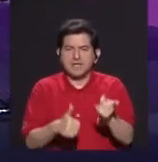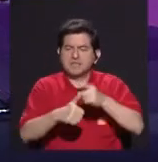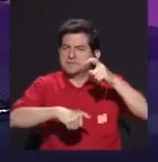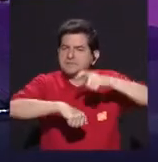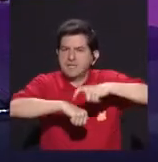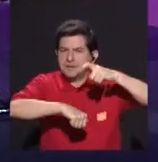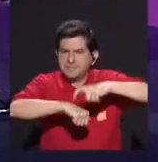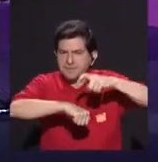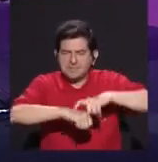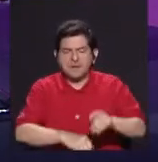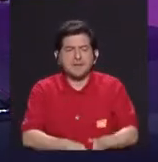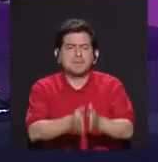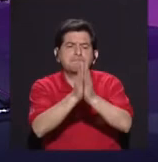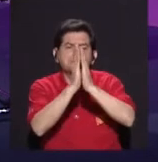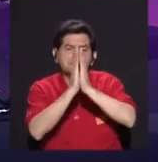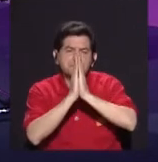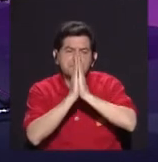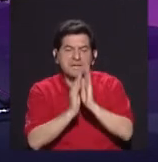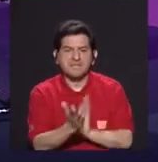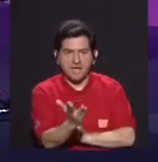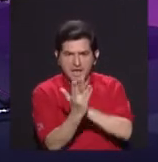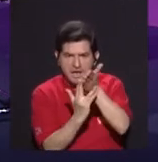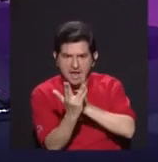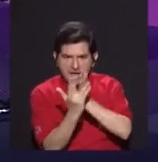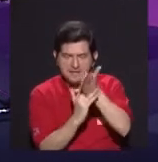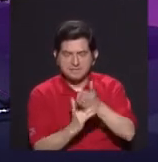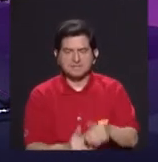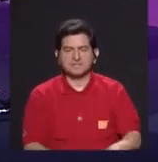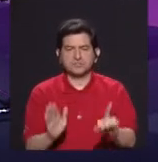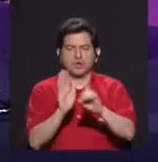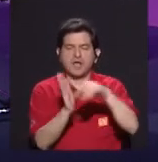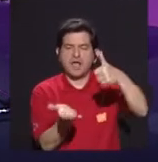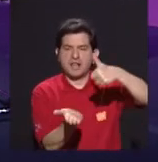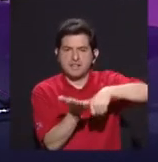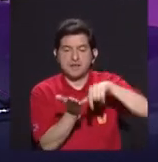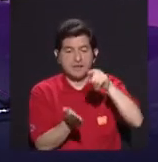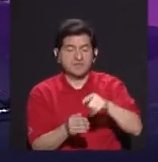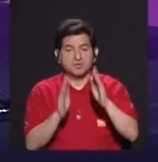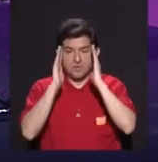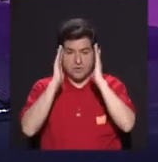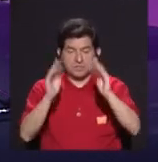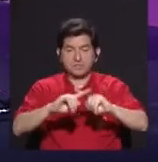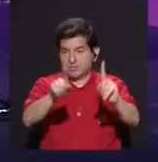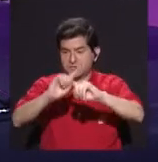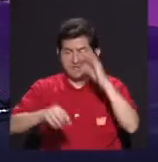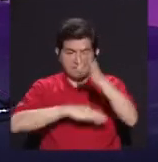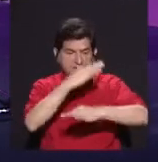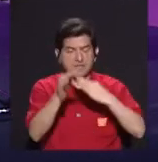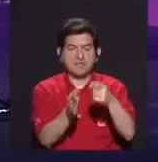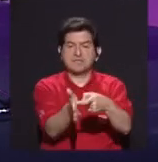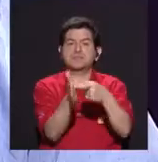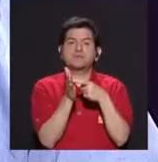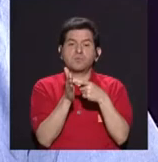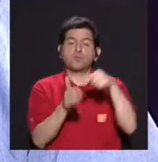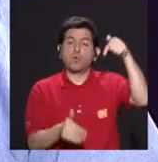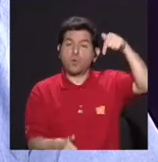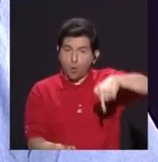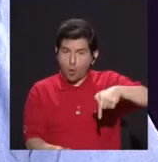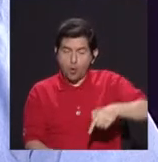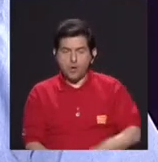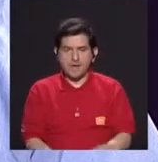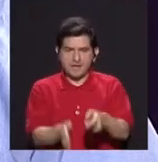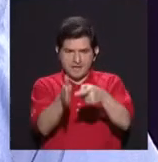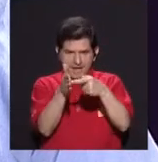momento que se solicitaba el acceso al derecho al voto eso no cubría la diversos tipos de demandas hoy día las